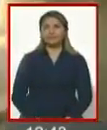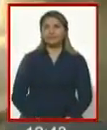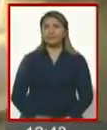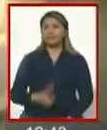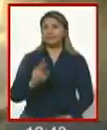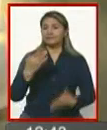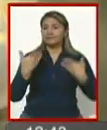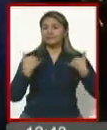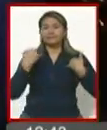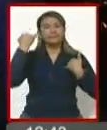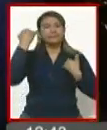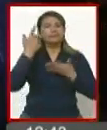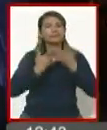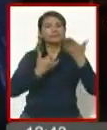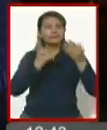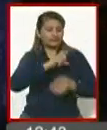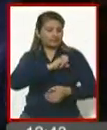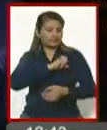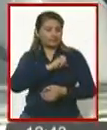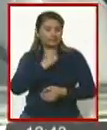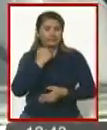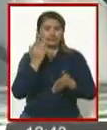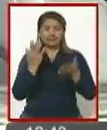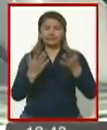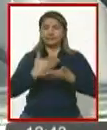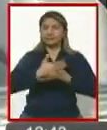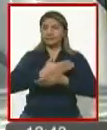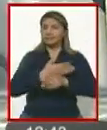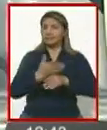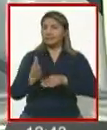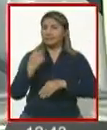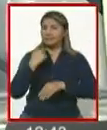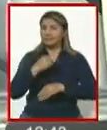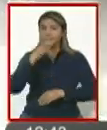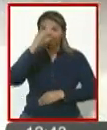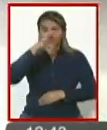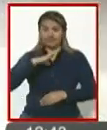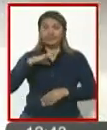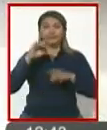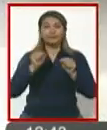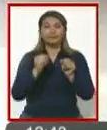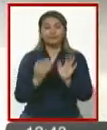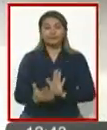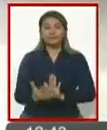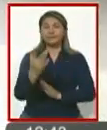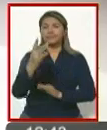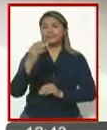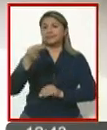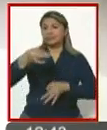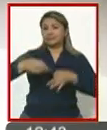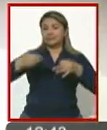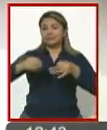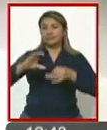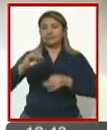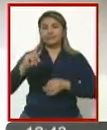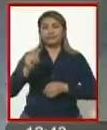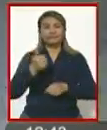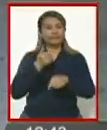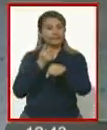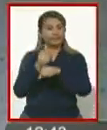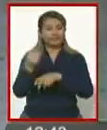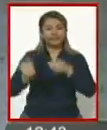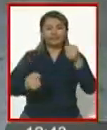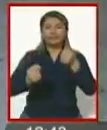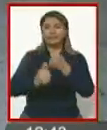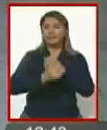idea. Que es un policía, por lo visto. En las próximas horas, este sujeto podría ser puesto a disposición de un juez cautelar por el delito